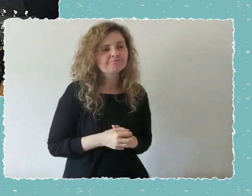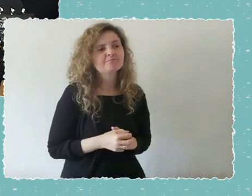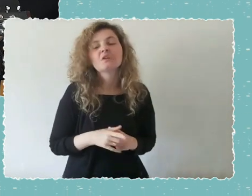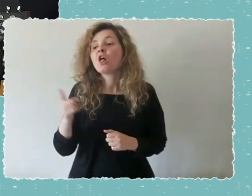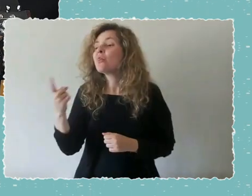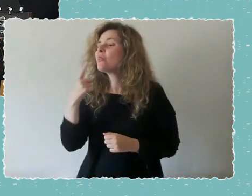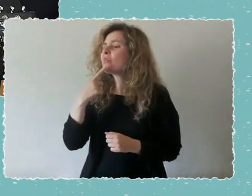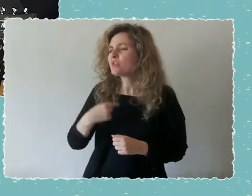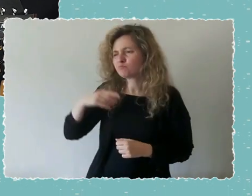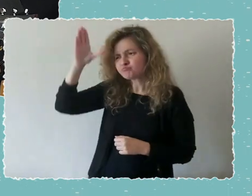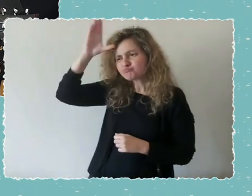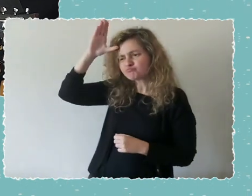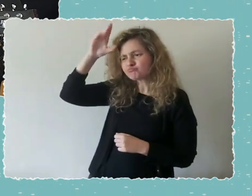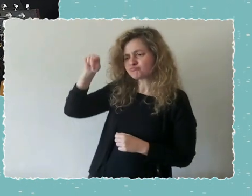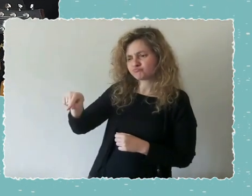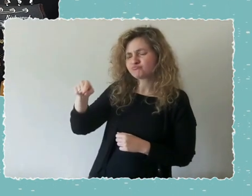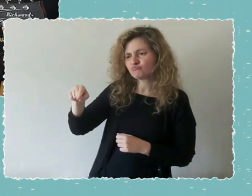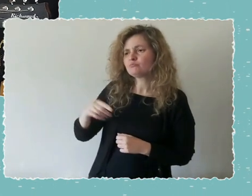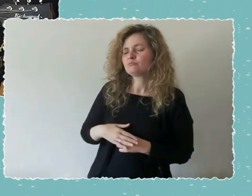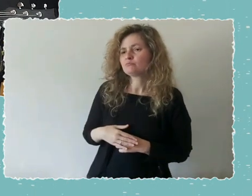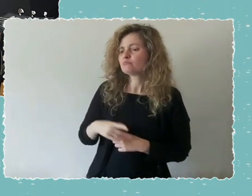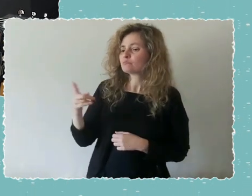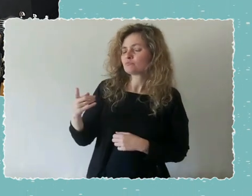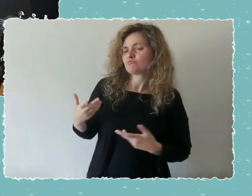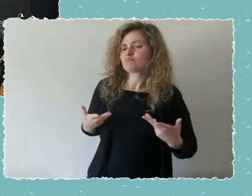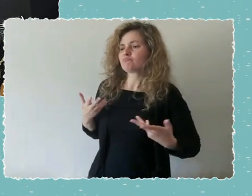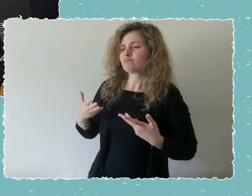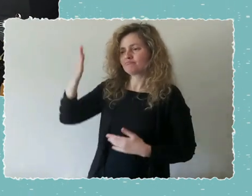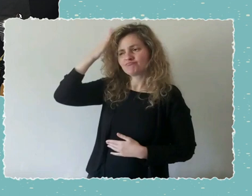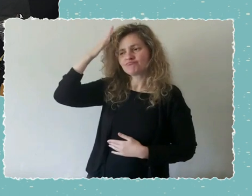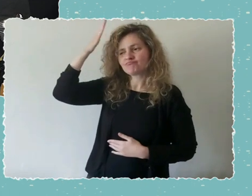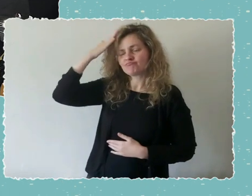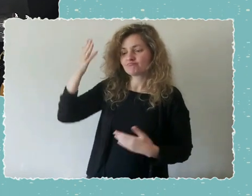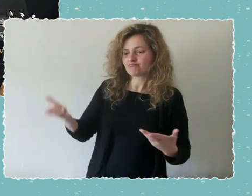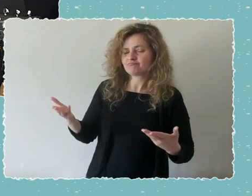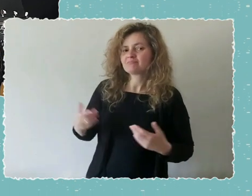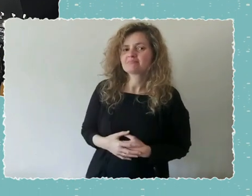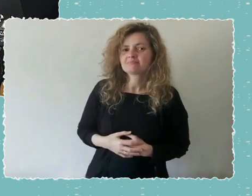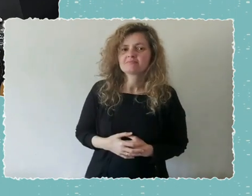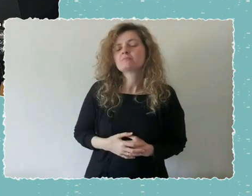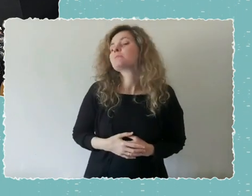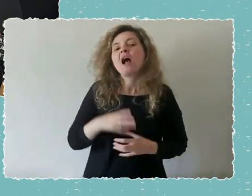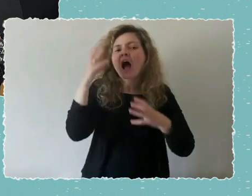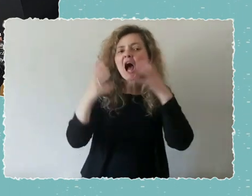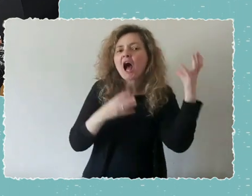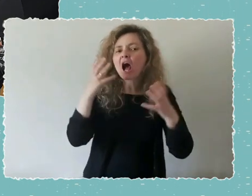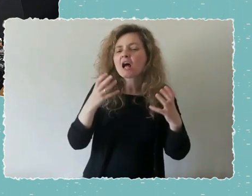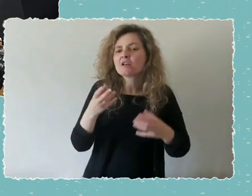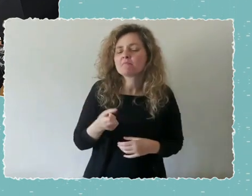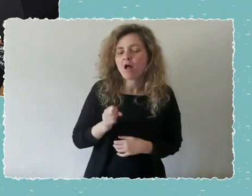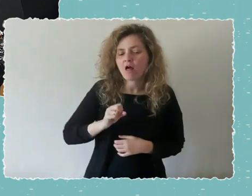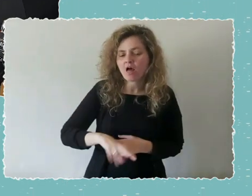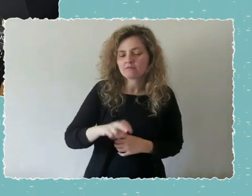Dime ti que tanto sabes, e que presumes de chencha. Que animal é o que